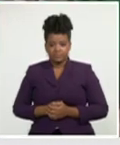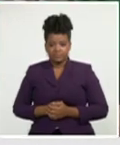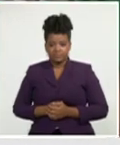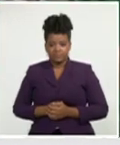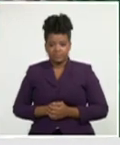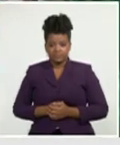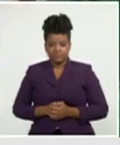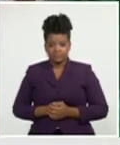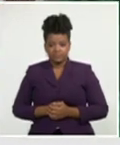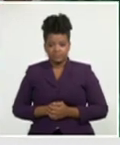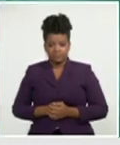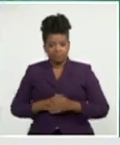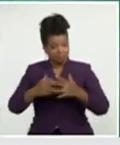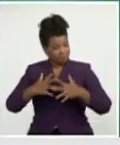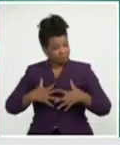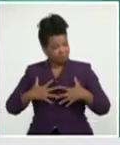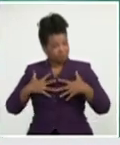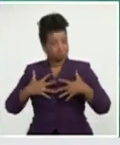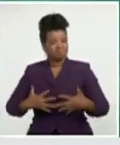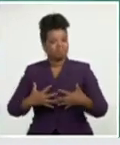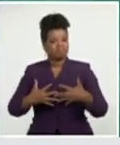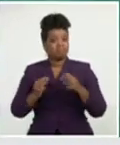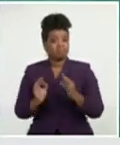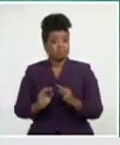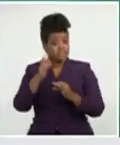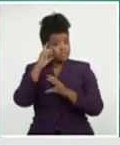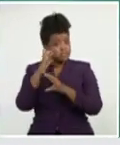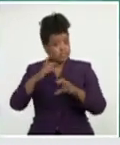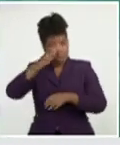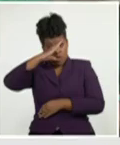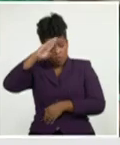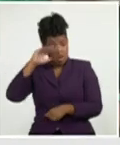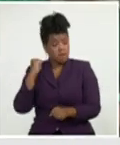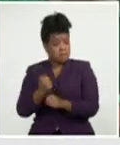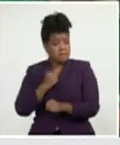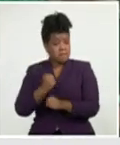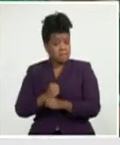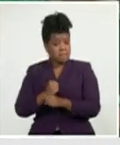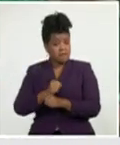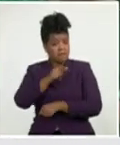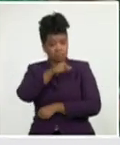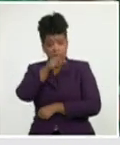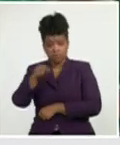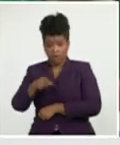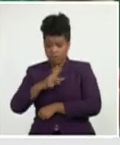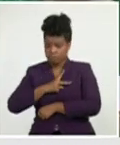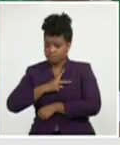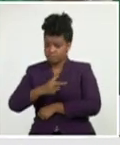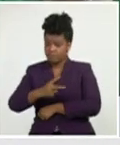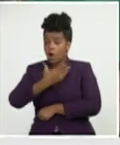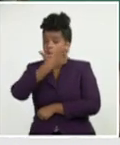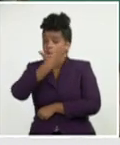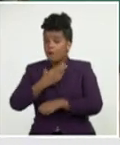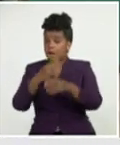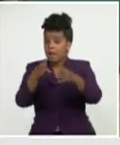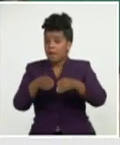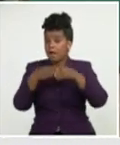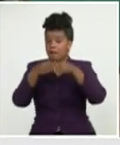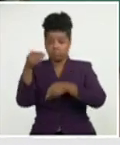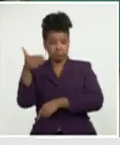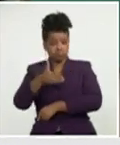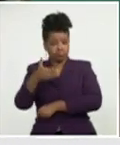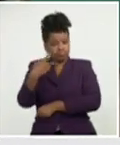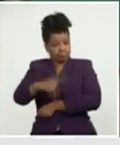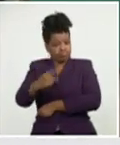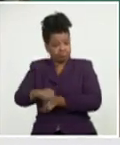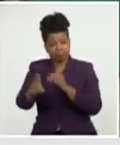Orgullosos de ser parte de la historia de la ciencia cubana desde su condición de voluntarios, miles de jóvenes de Granma participan en el ensayo clínico del